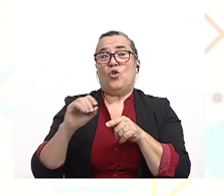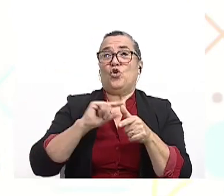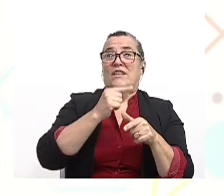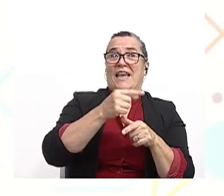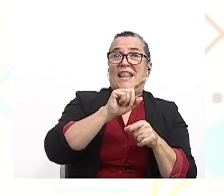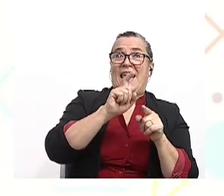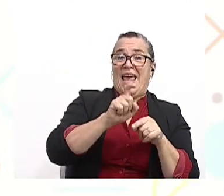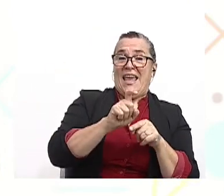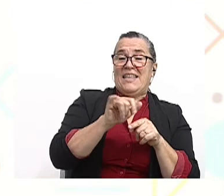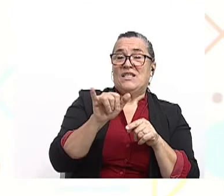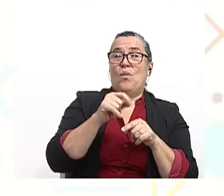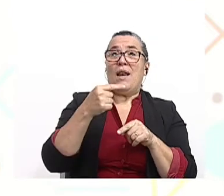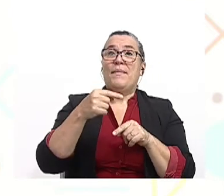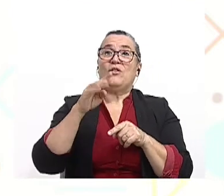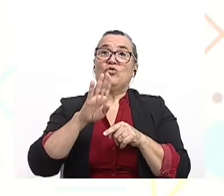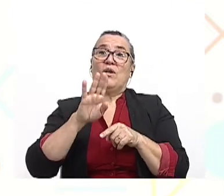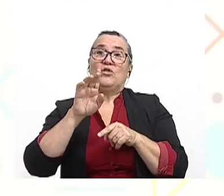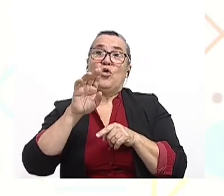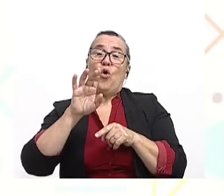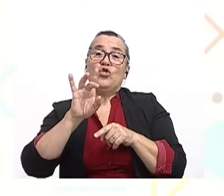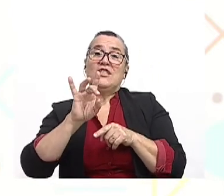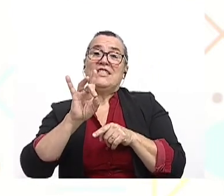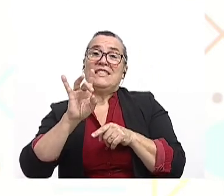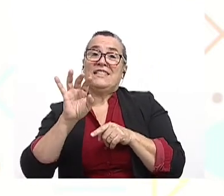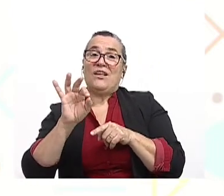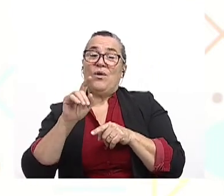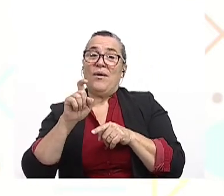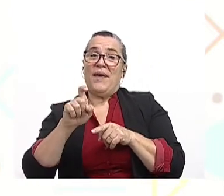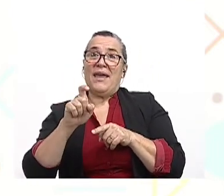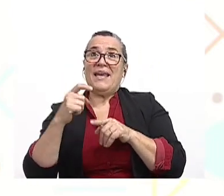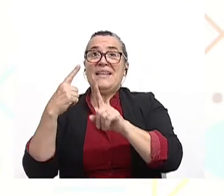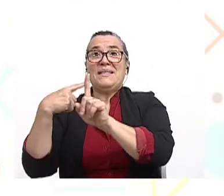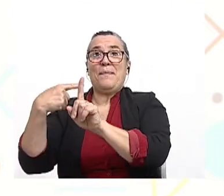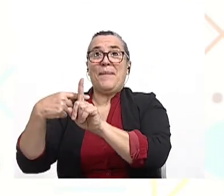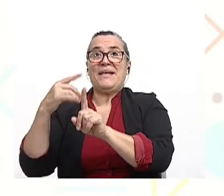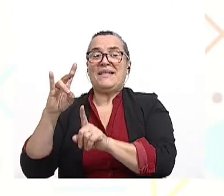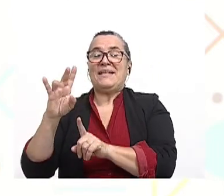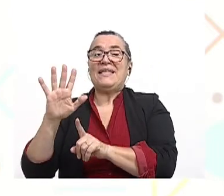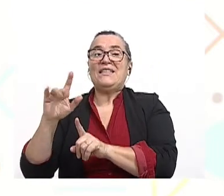x es igual a menos 4,89x más